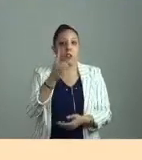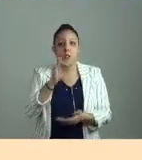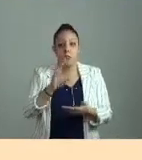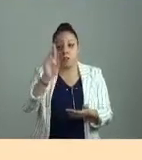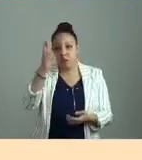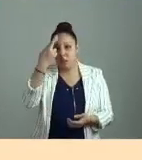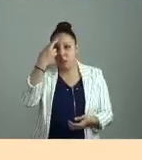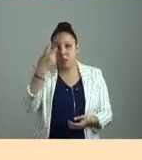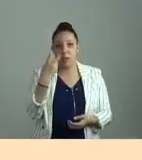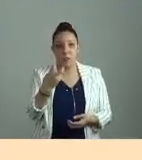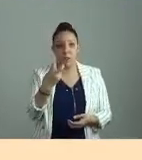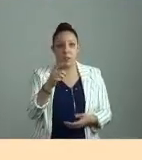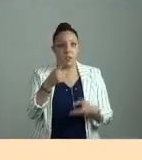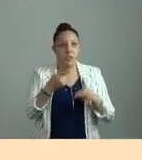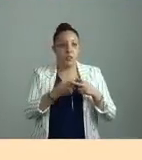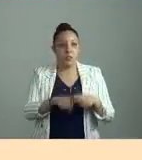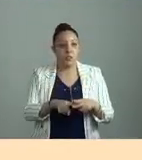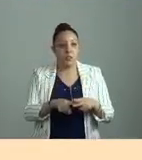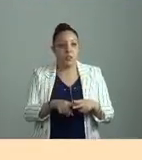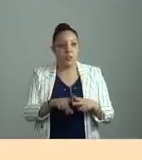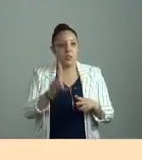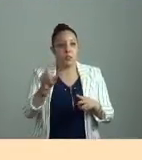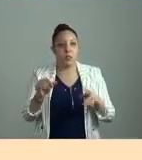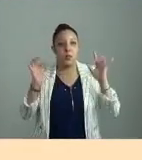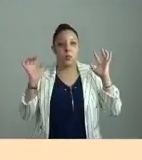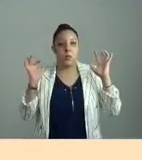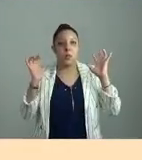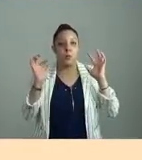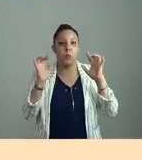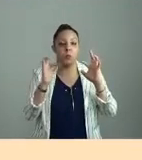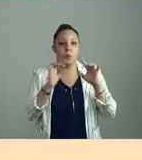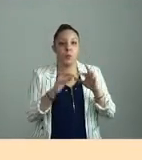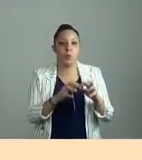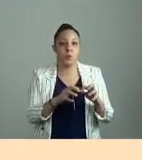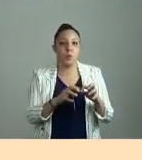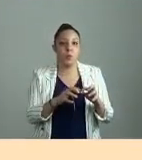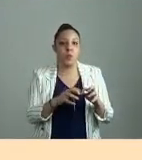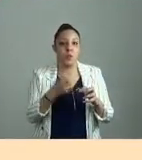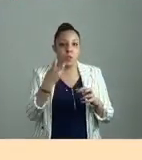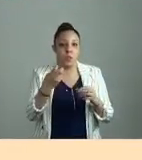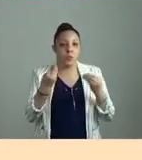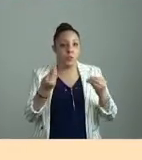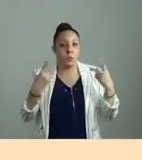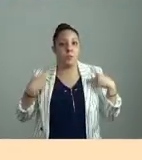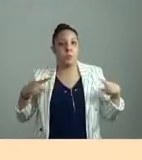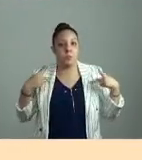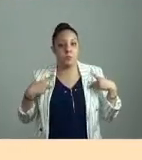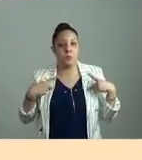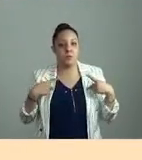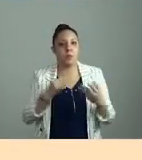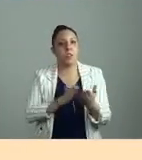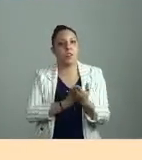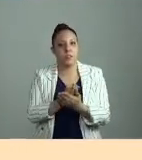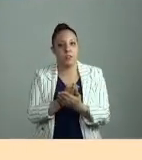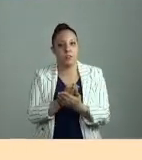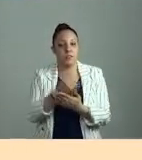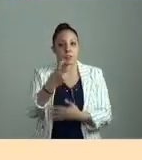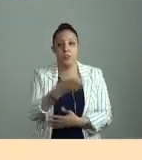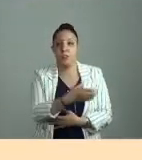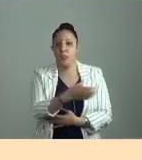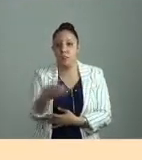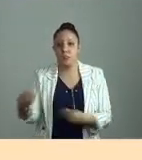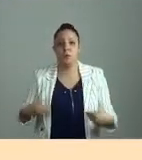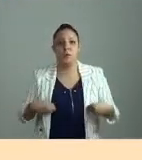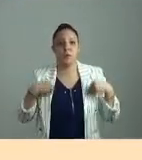que ha desplazado muchísimos muchísimas personas del campo y obligándola